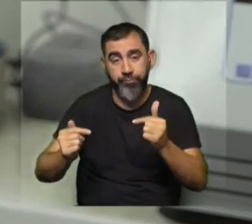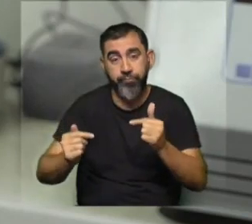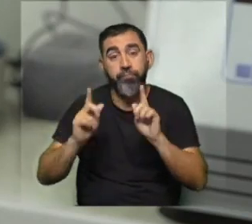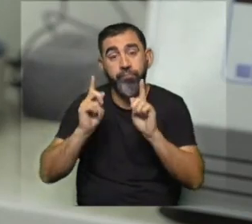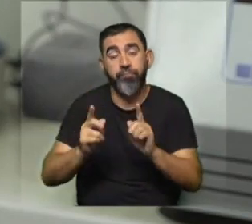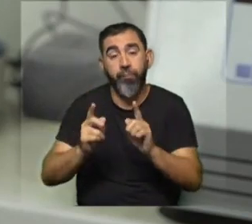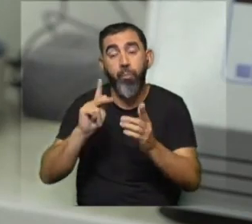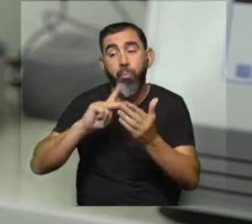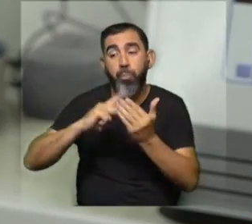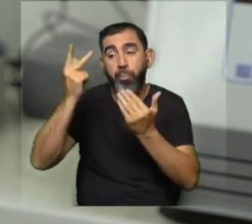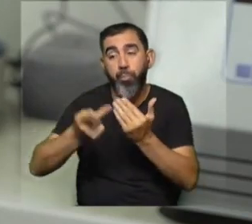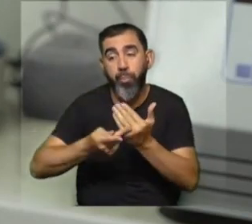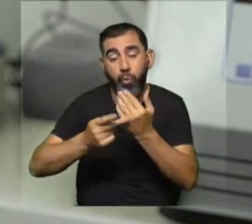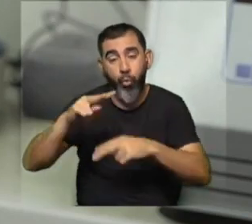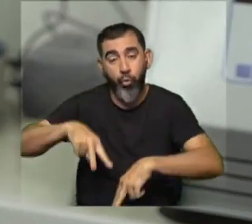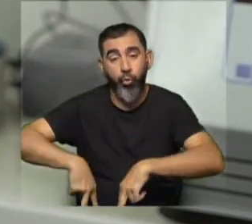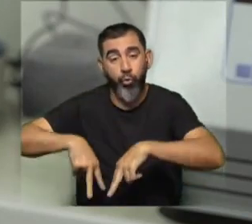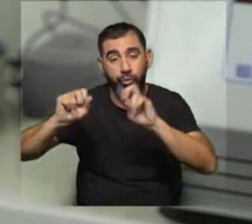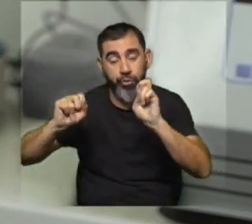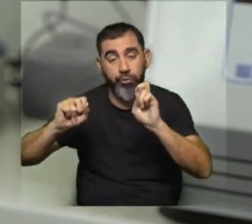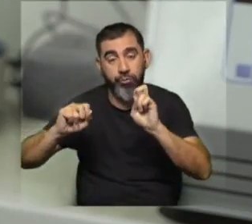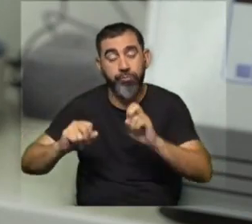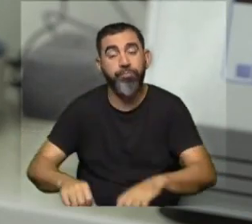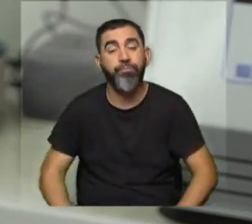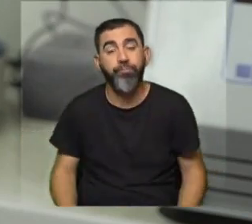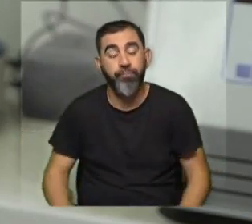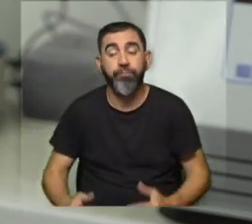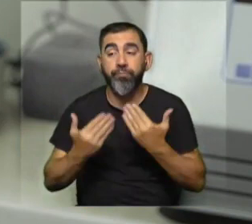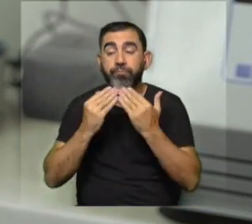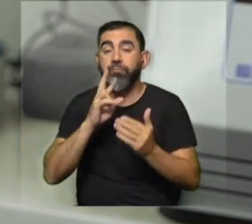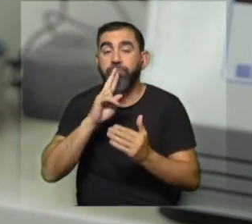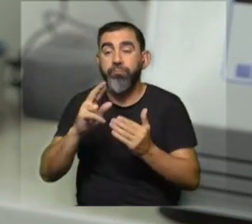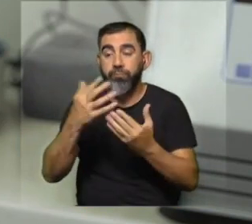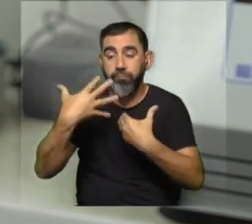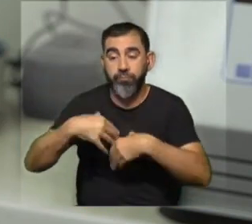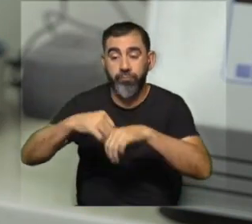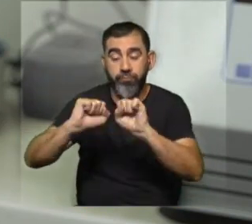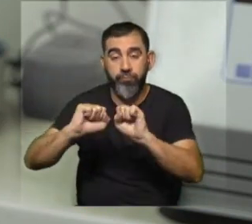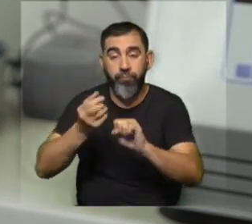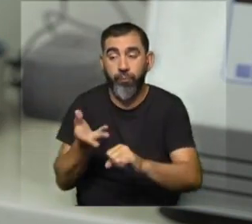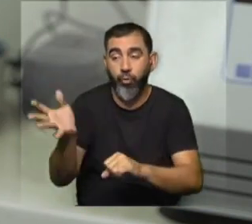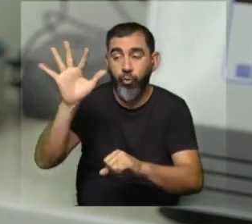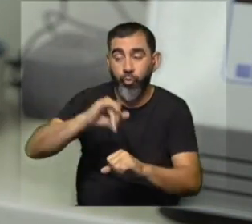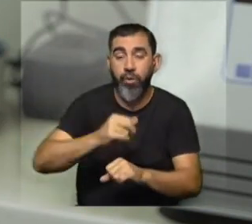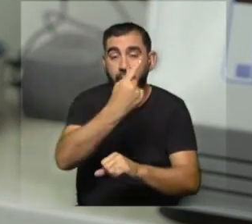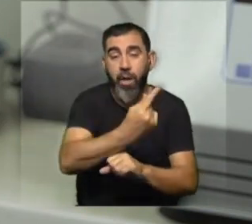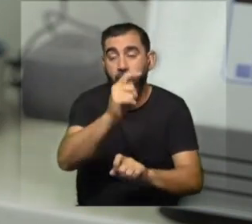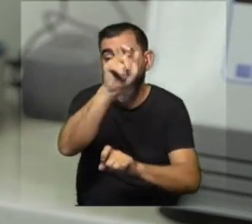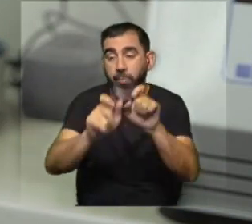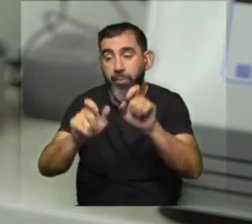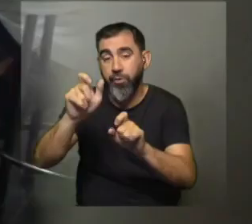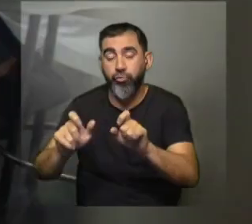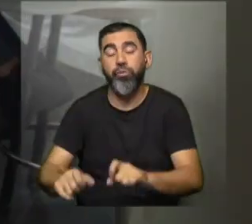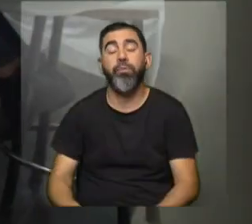génesis de proyectos de investigación basados en los resultados que se están obteniendo día a día con cada paciente que es